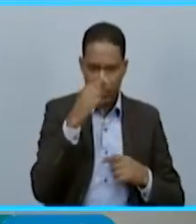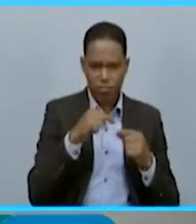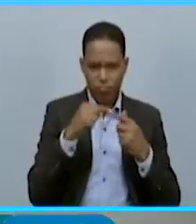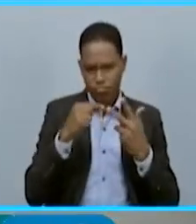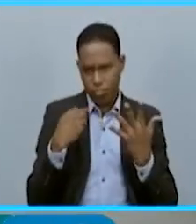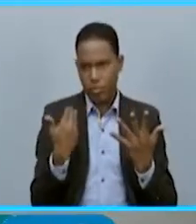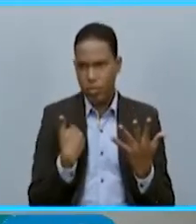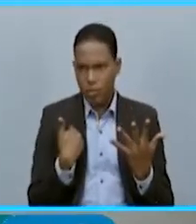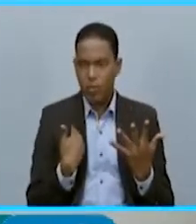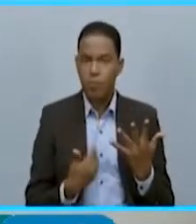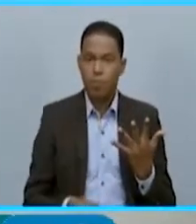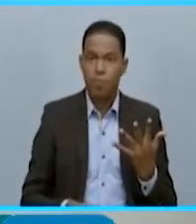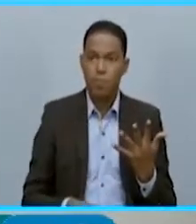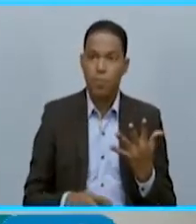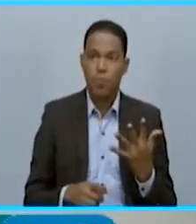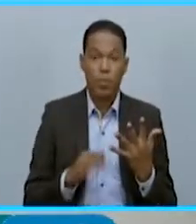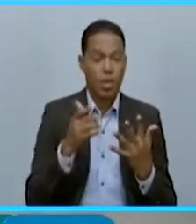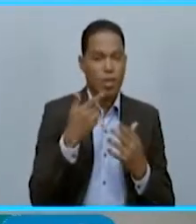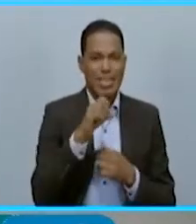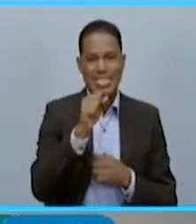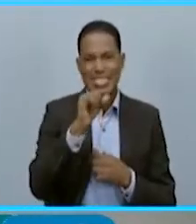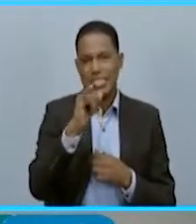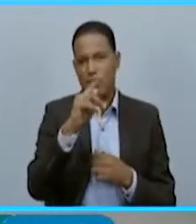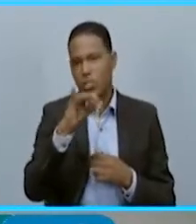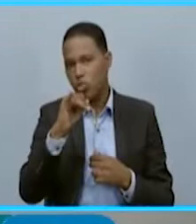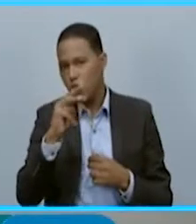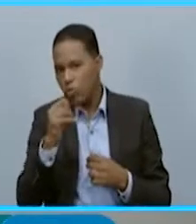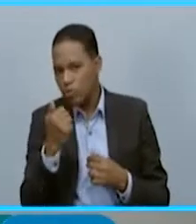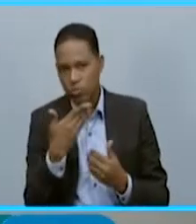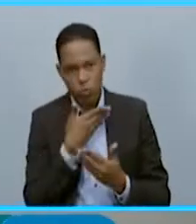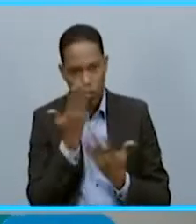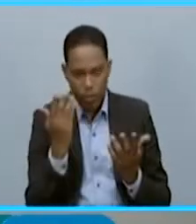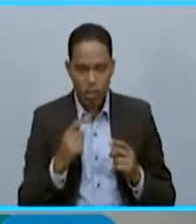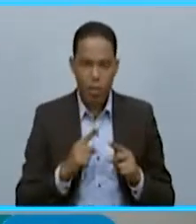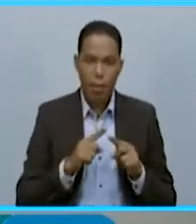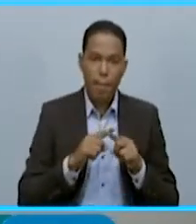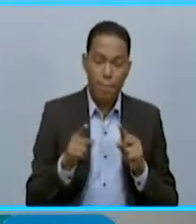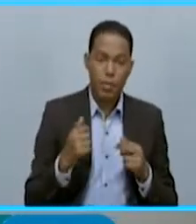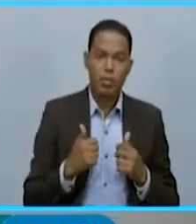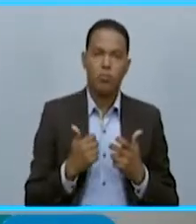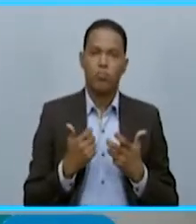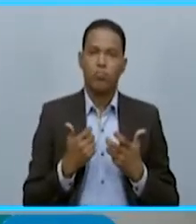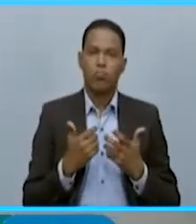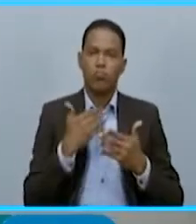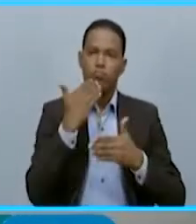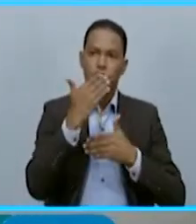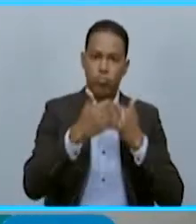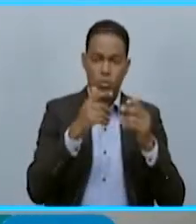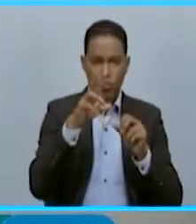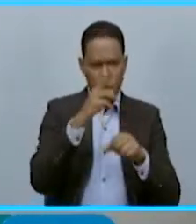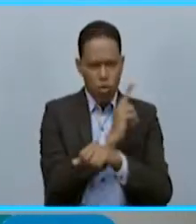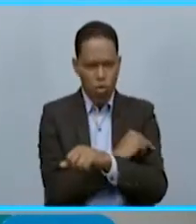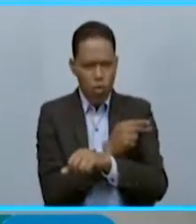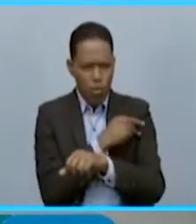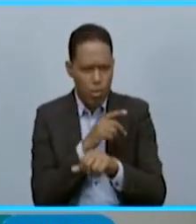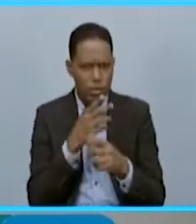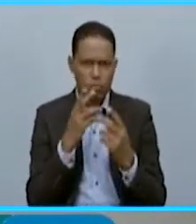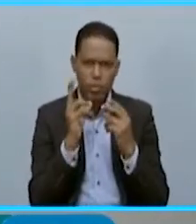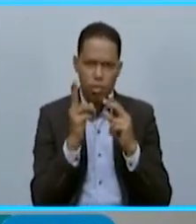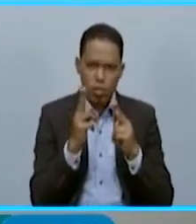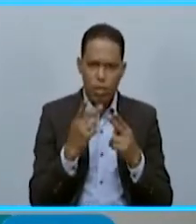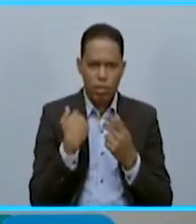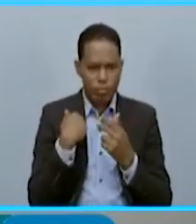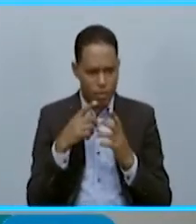inmediatamente los síntomas y fue a la parte hospitalaria nuestra inmediatamente